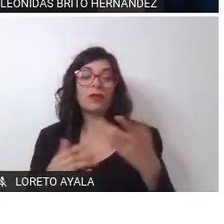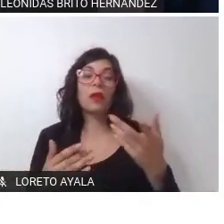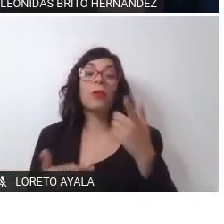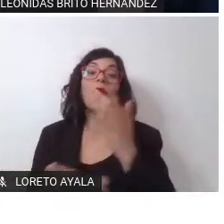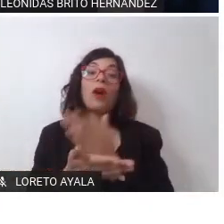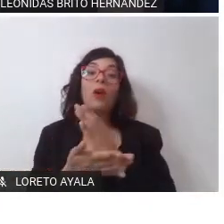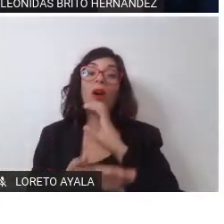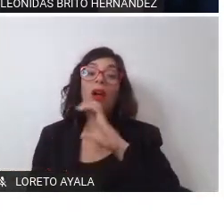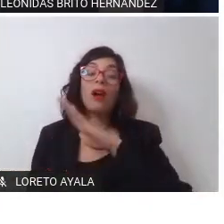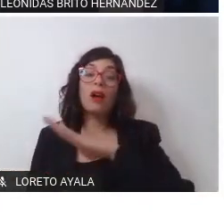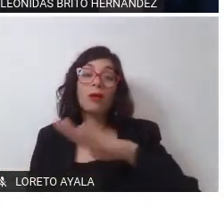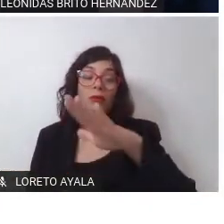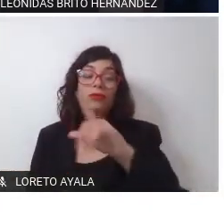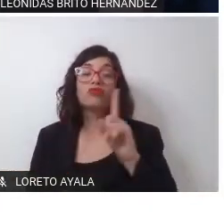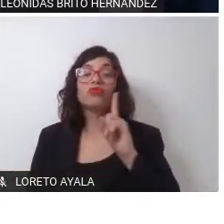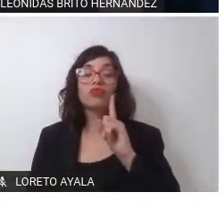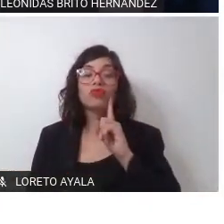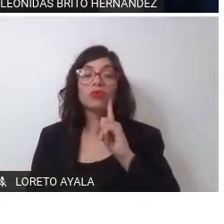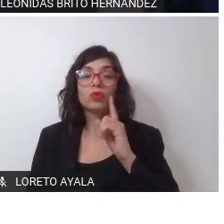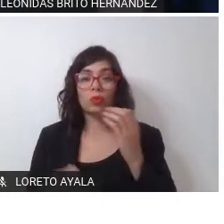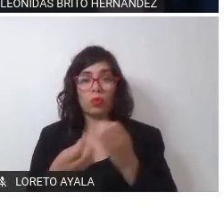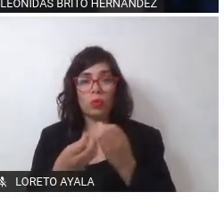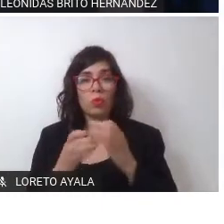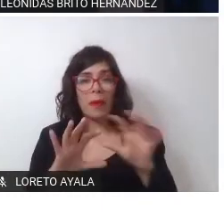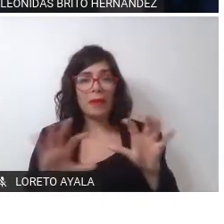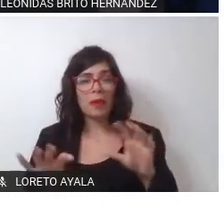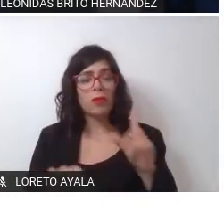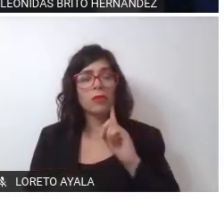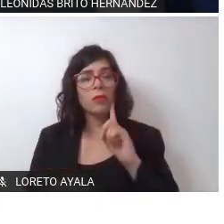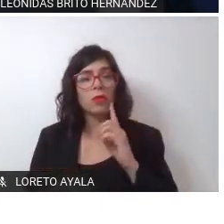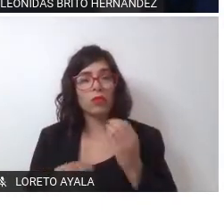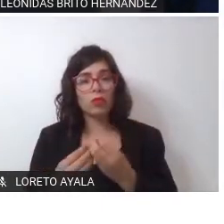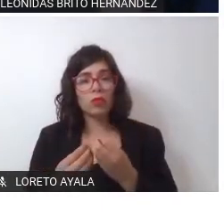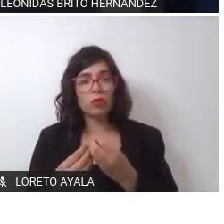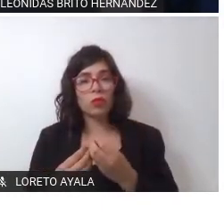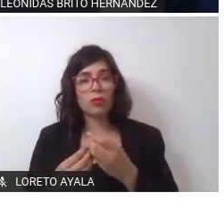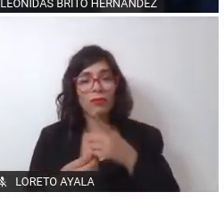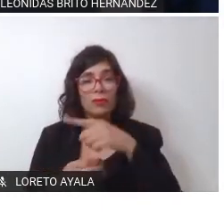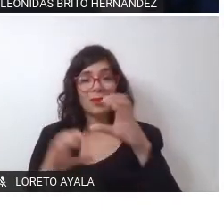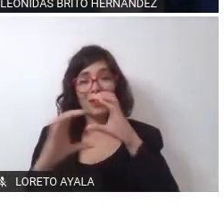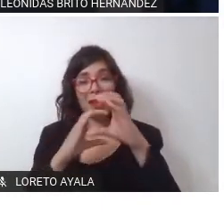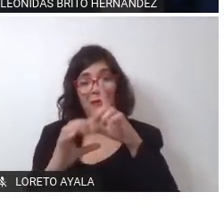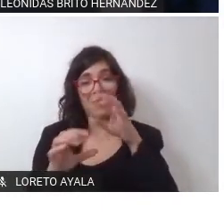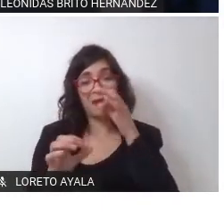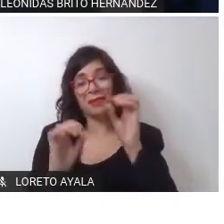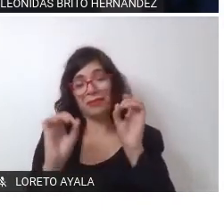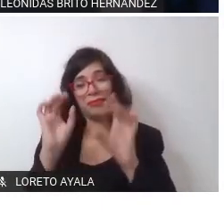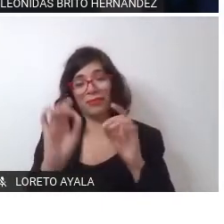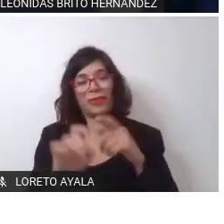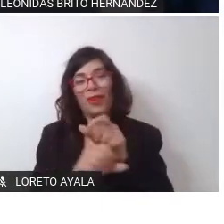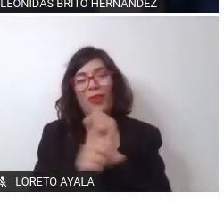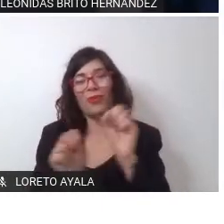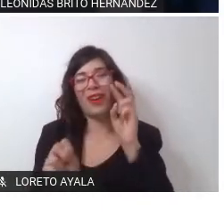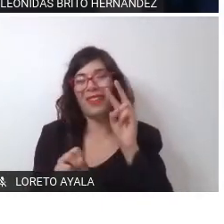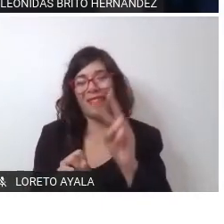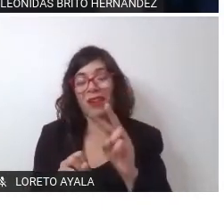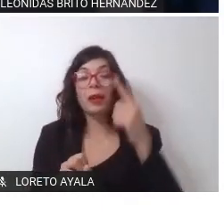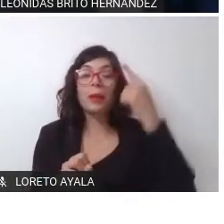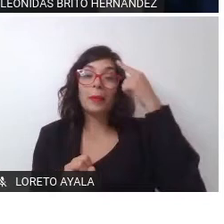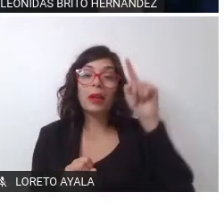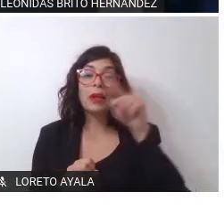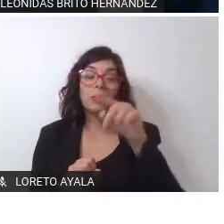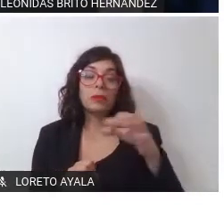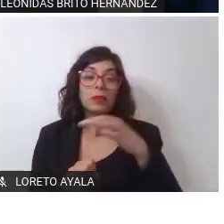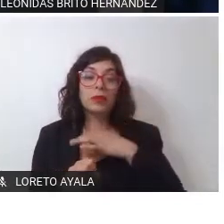rurales, tienen harto material en general. Y ahí en el chat ustedes me van a decir, yo no lo puedo ver, si